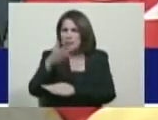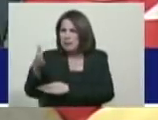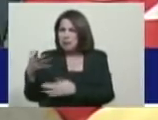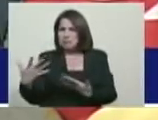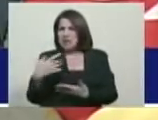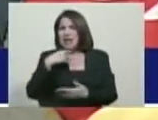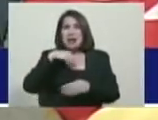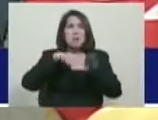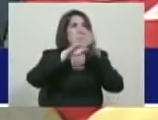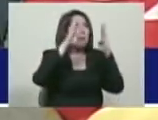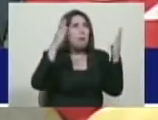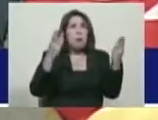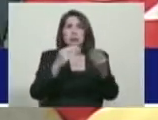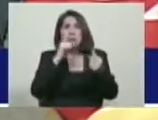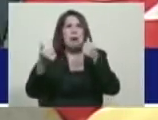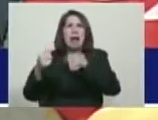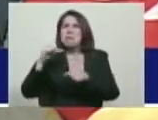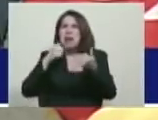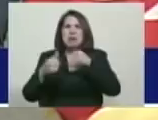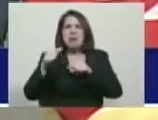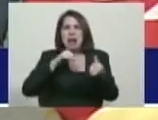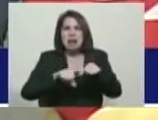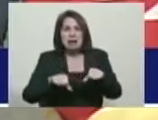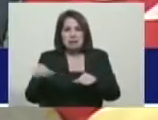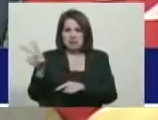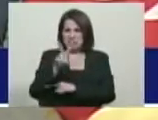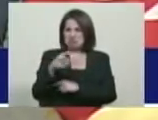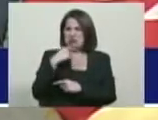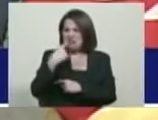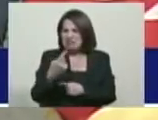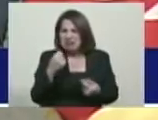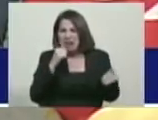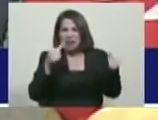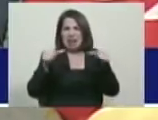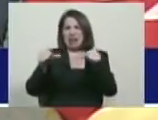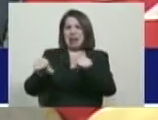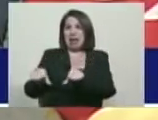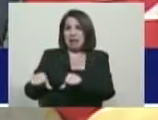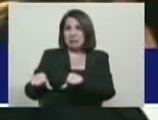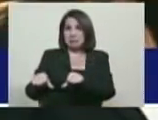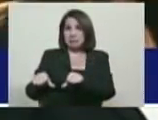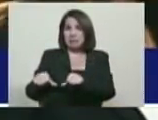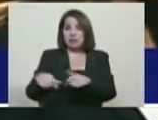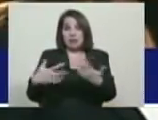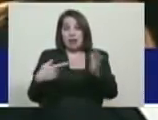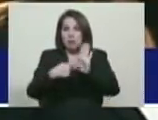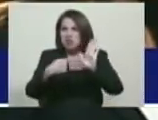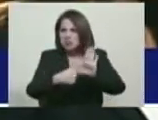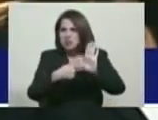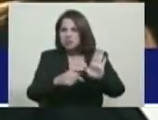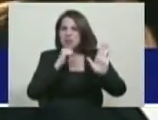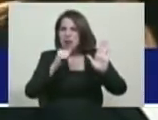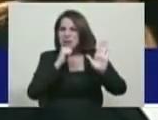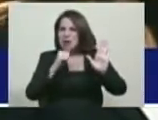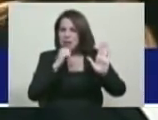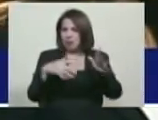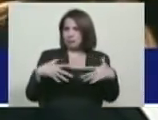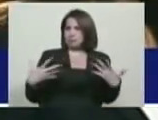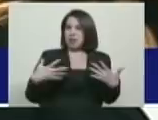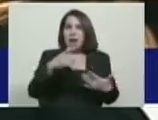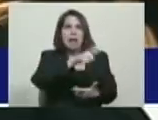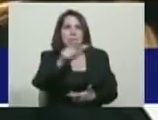de Venezuela. Y como solamente hablan los malos, mucha gente tiende a creer que es